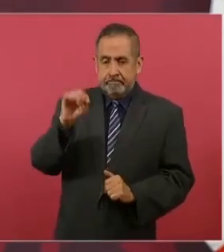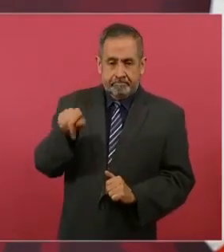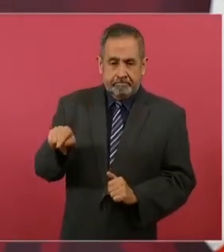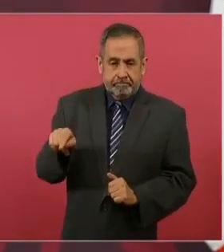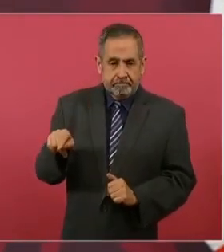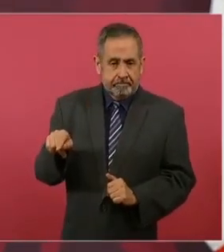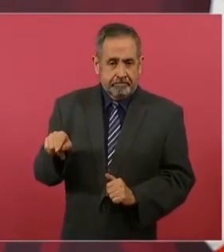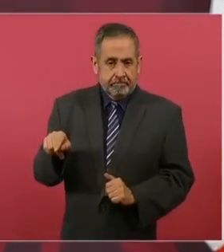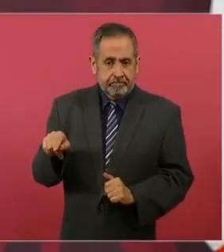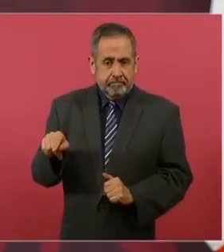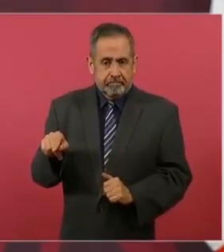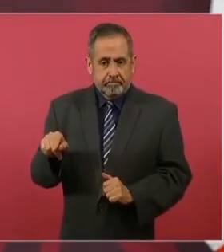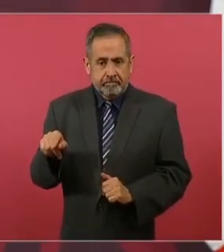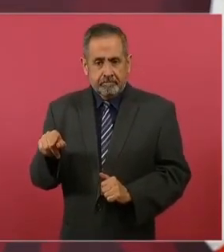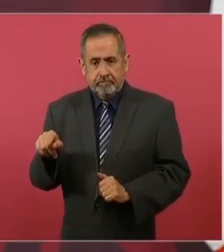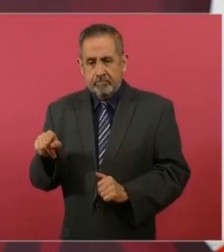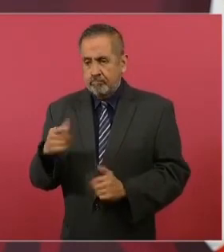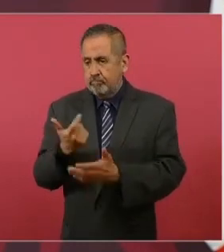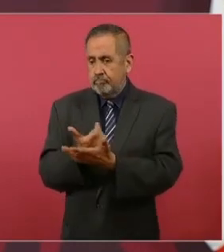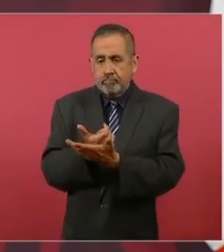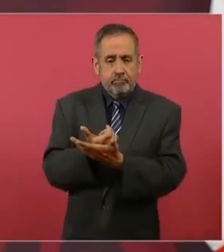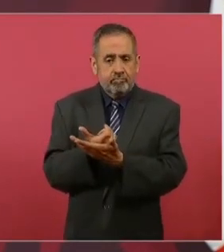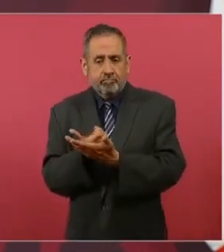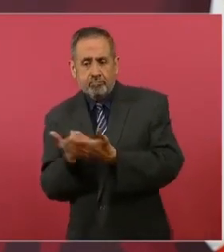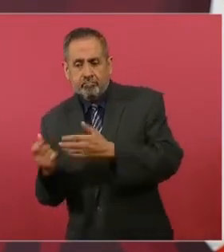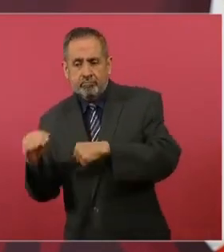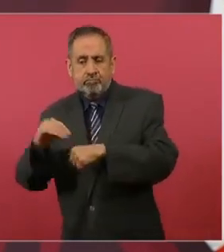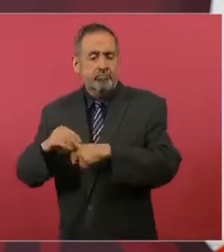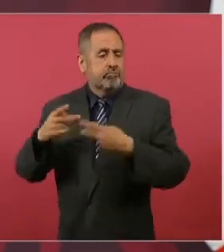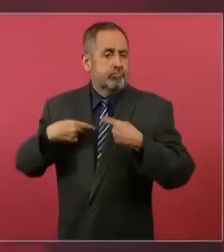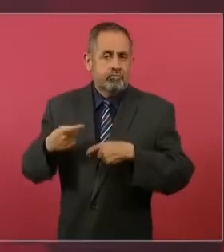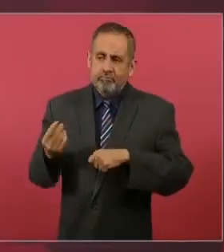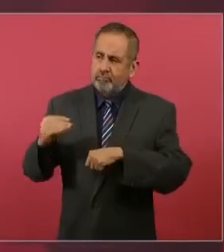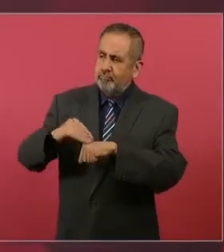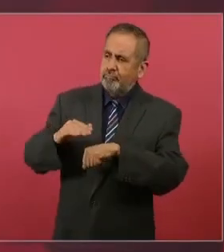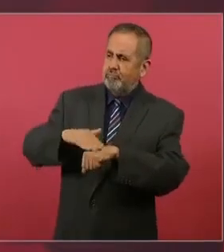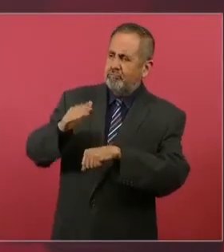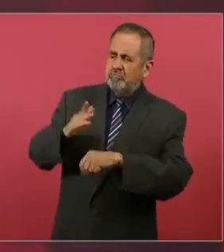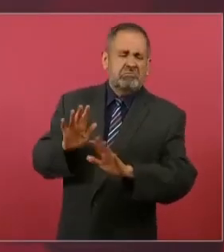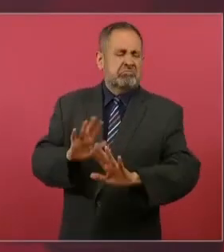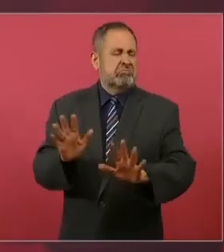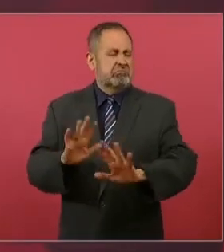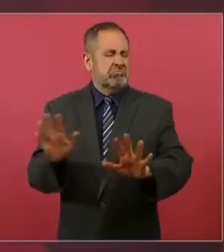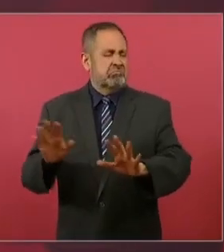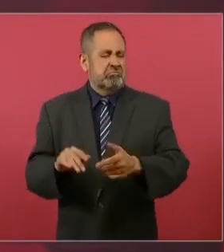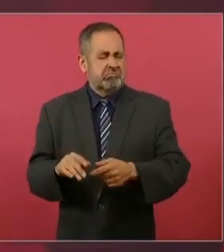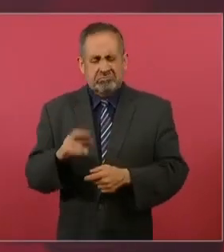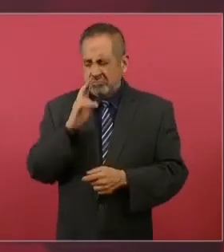cómo se va a aumentar el salario de los trabajadores, que va a haber inflación,